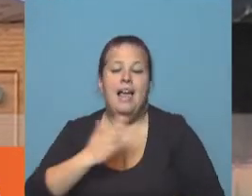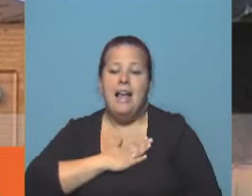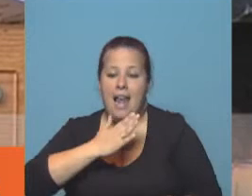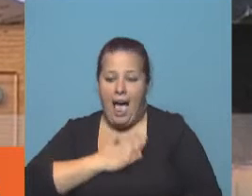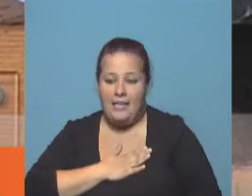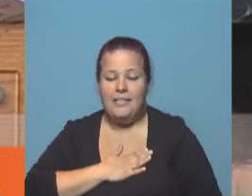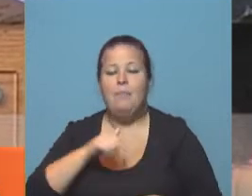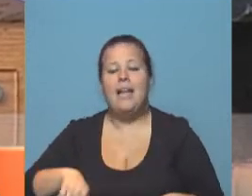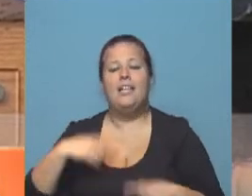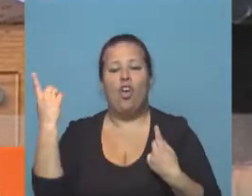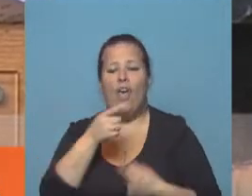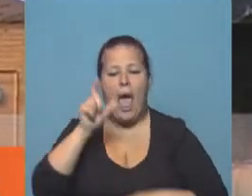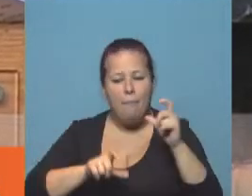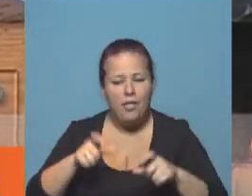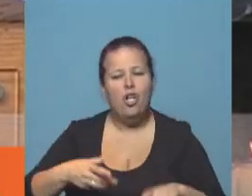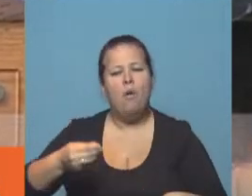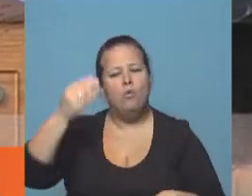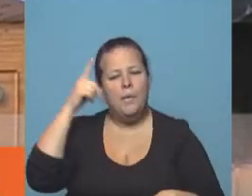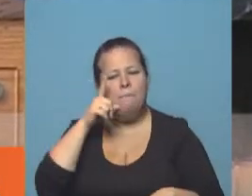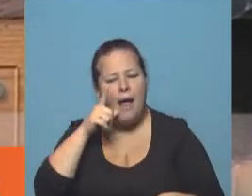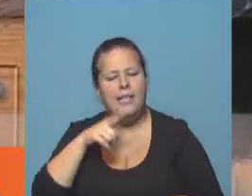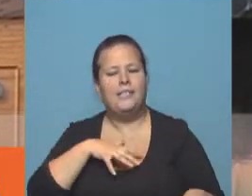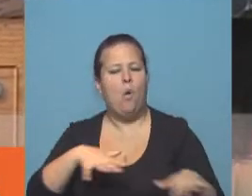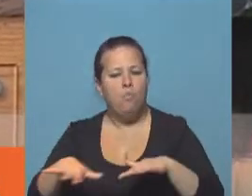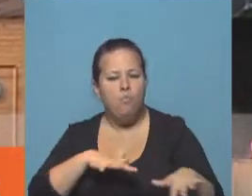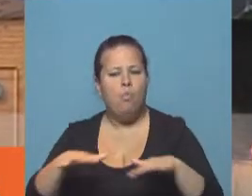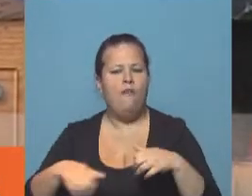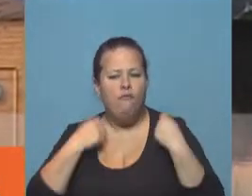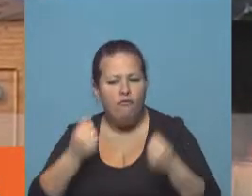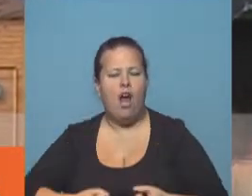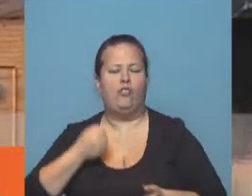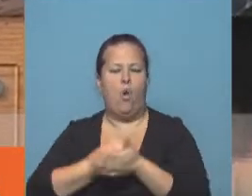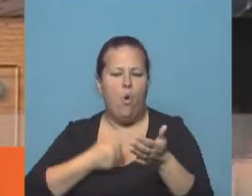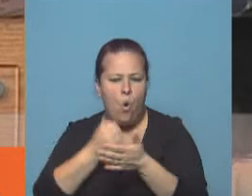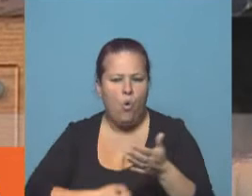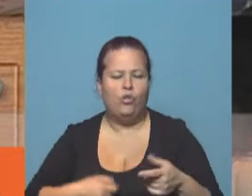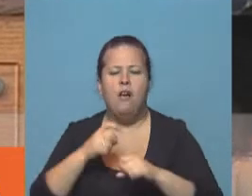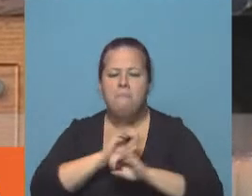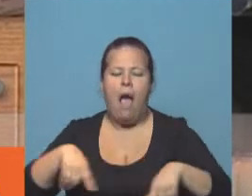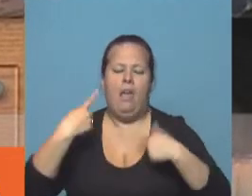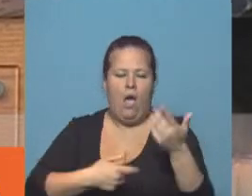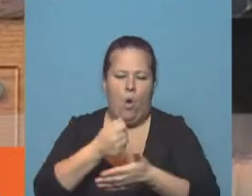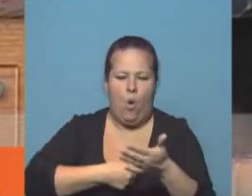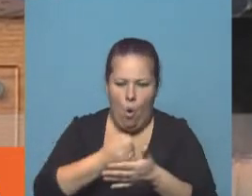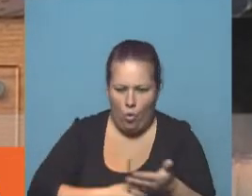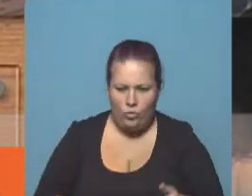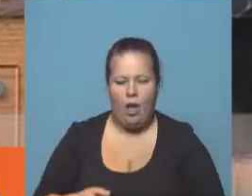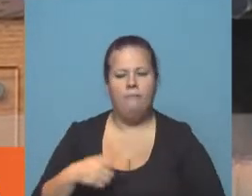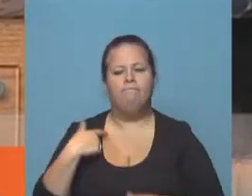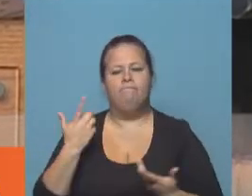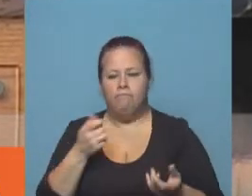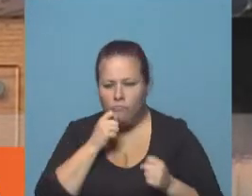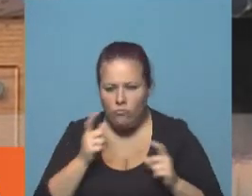Lamentablemente vivimos en una sociedad que muchas veces parece moverse a fuerza de propulsión de catástrofes. Nos